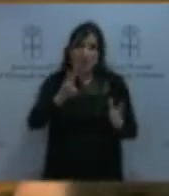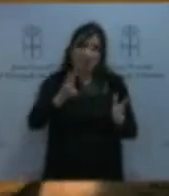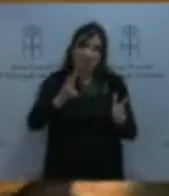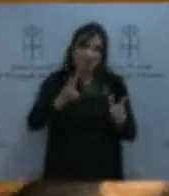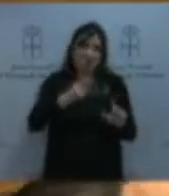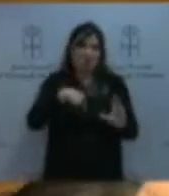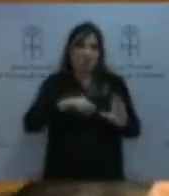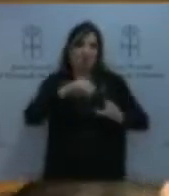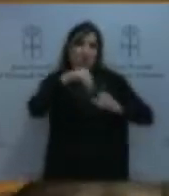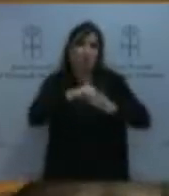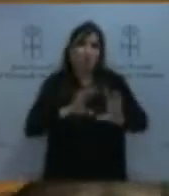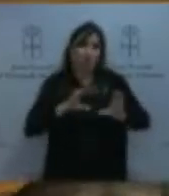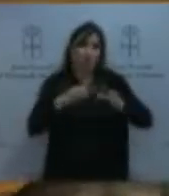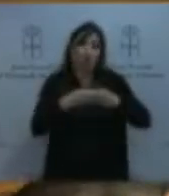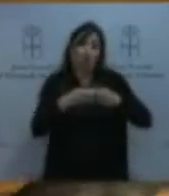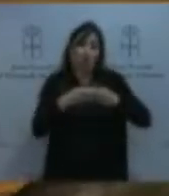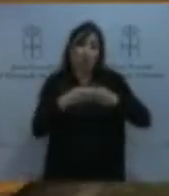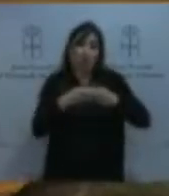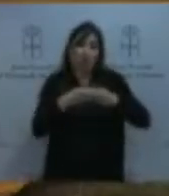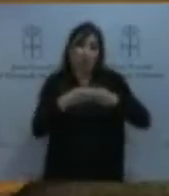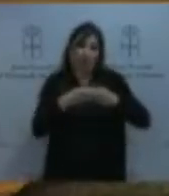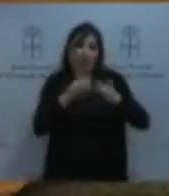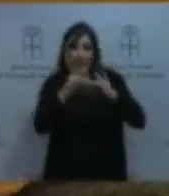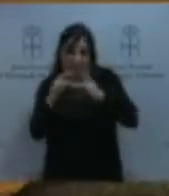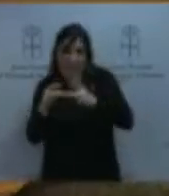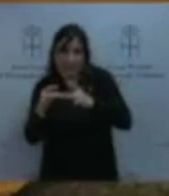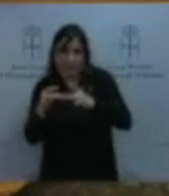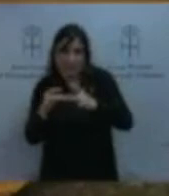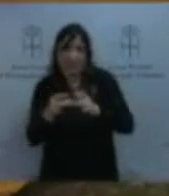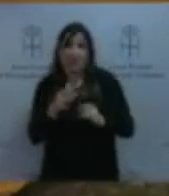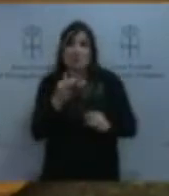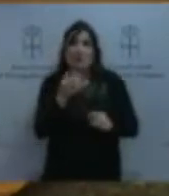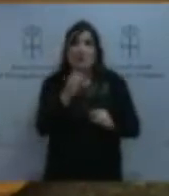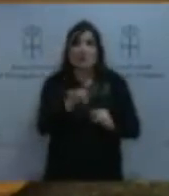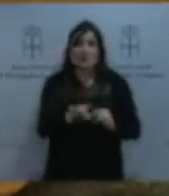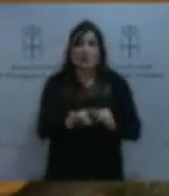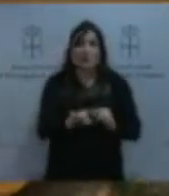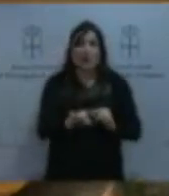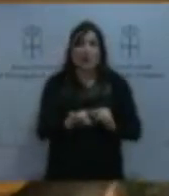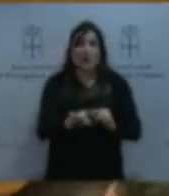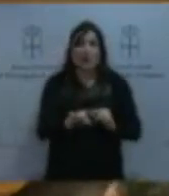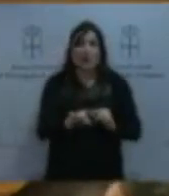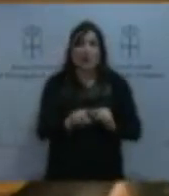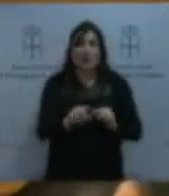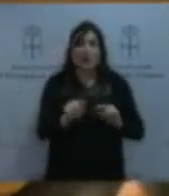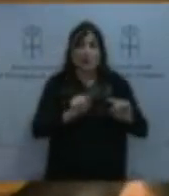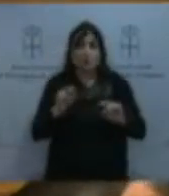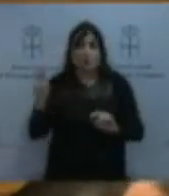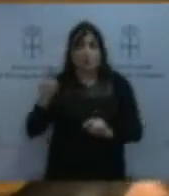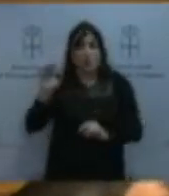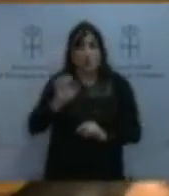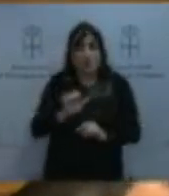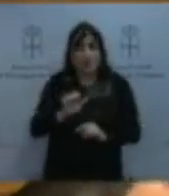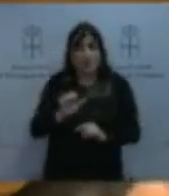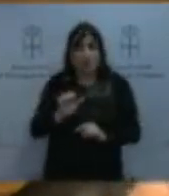de cabeza. El cumplimiento de la decisión de la Unión Europea en cuanto, o digamos, la orientación de